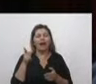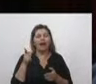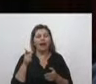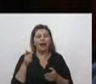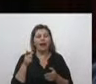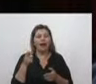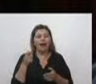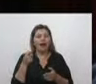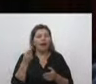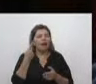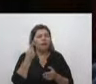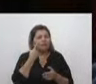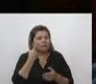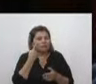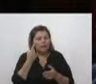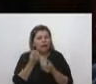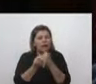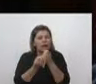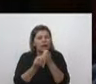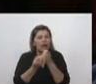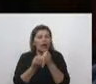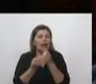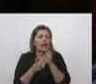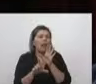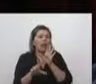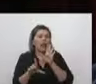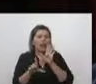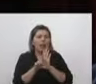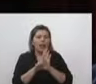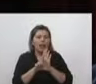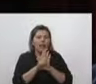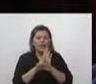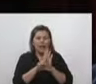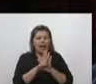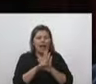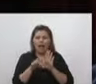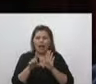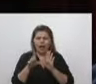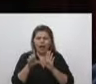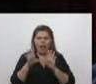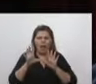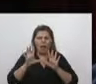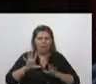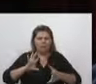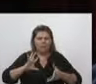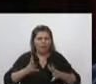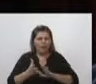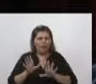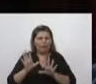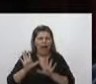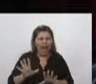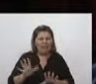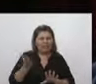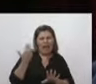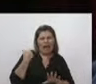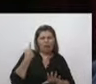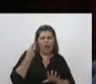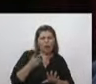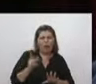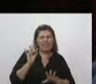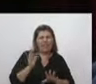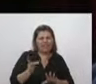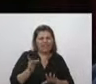mismas herramientas que el kirchnerismo, que era lo que hizo Cristina históricamente, paralizó el Senado. Clausurar la actividad. Cristina clausuró la actividad del Senado, solo a su